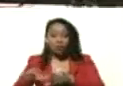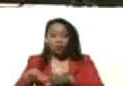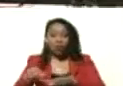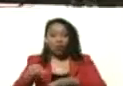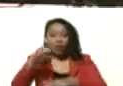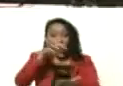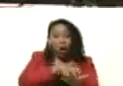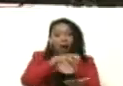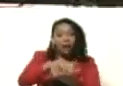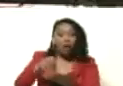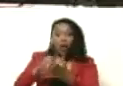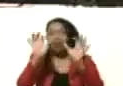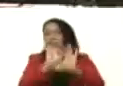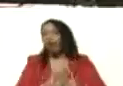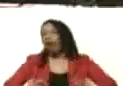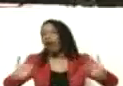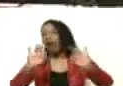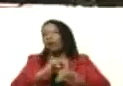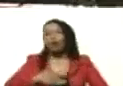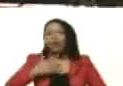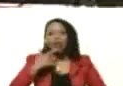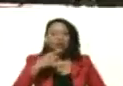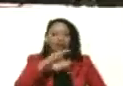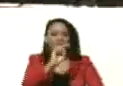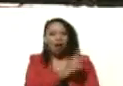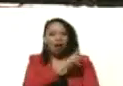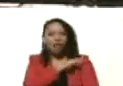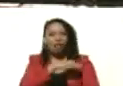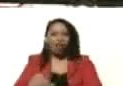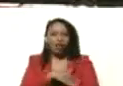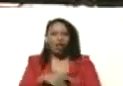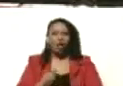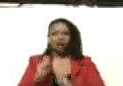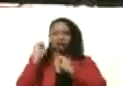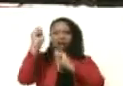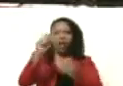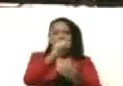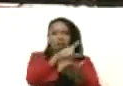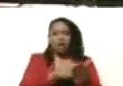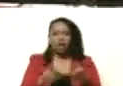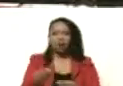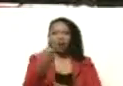estados. Nadie puede decirle a un jefe de calle, toma, esta es la lista.